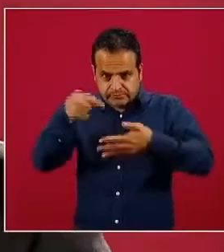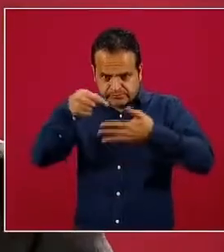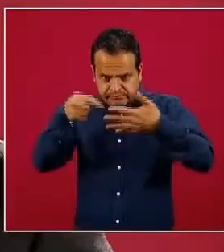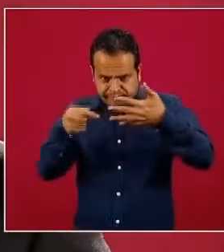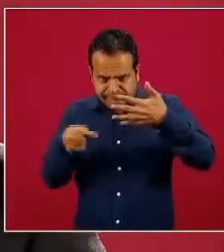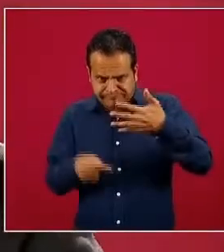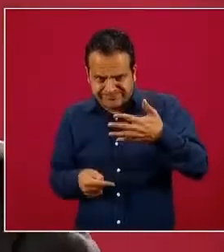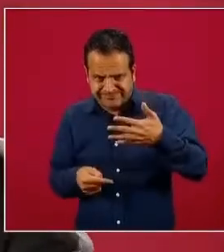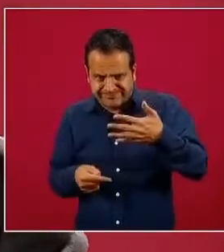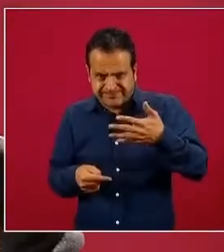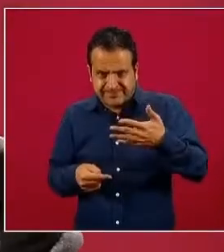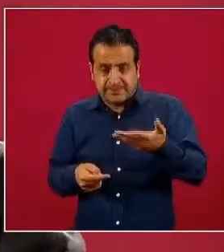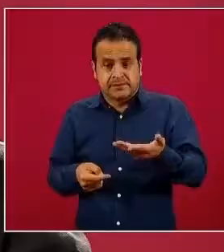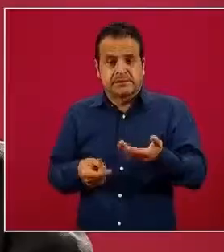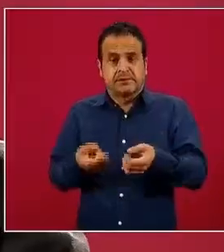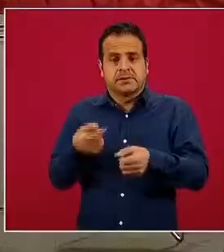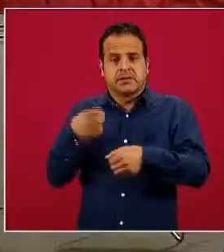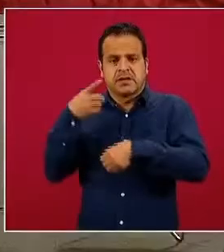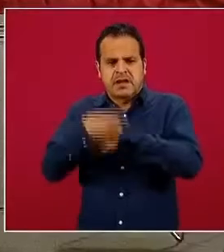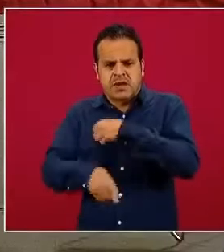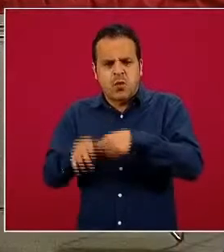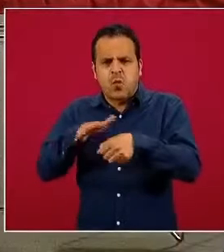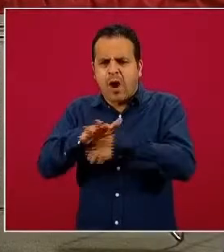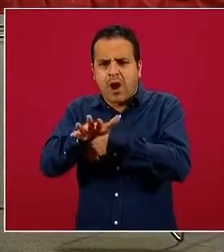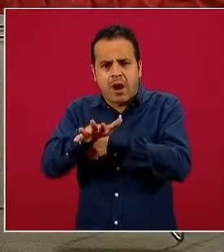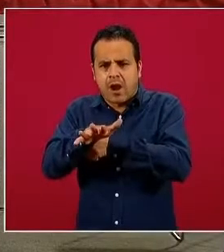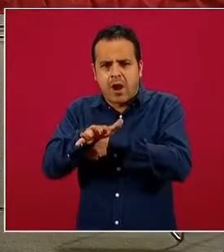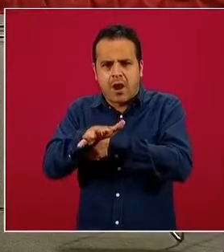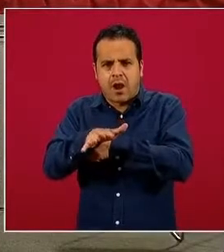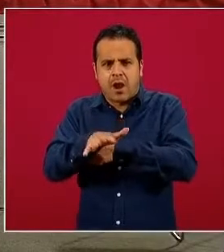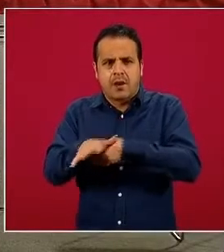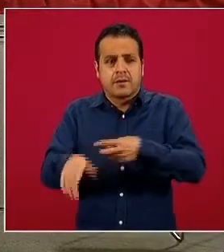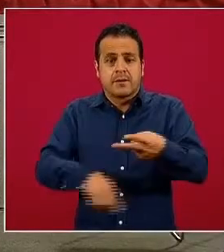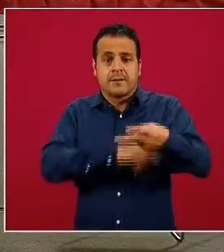orgánica de los daños, la presentación clínica y los